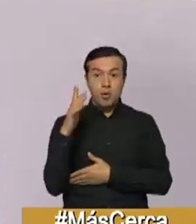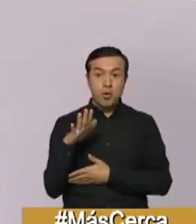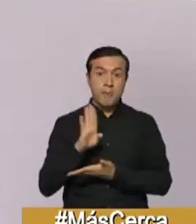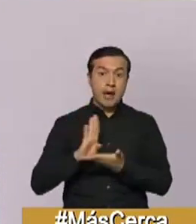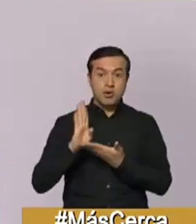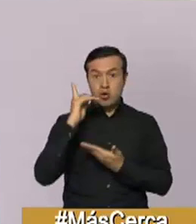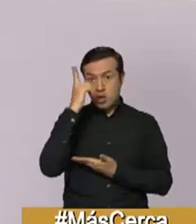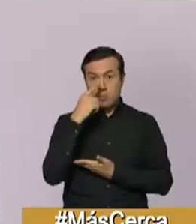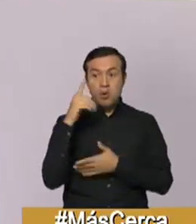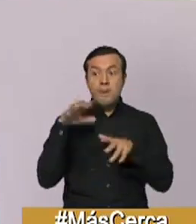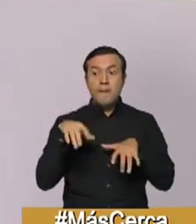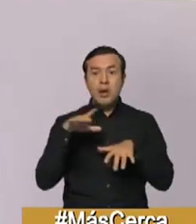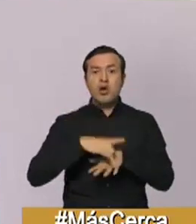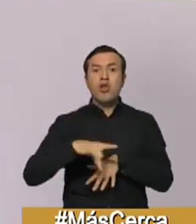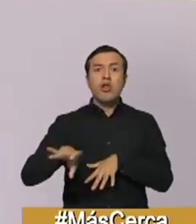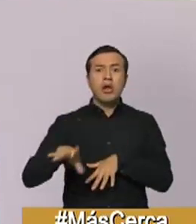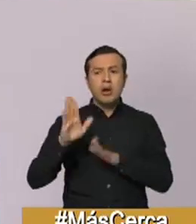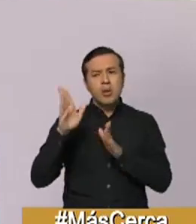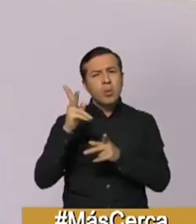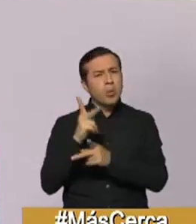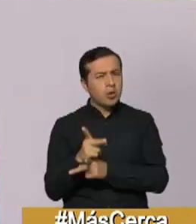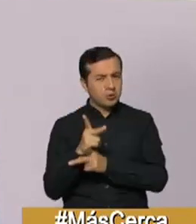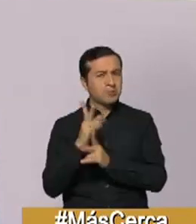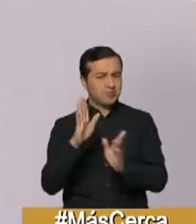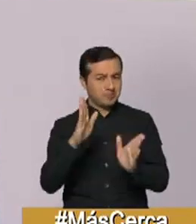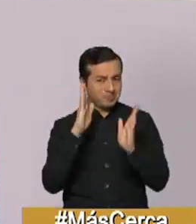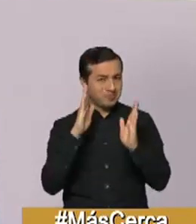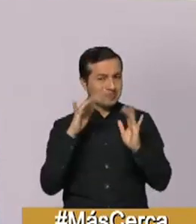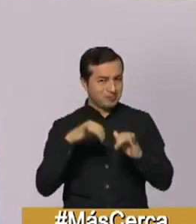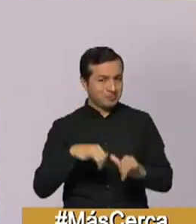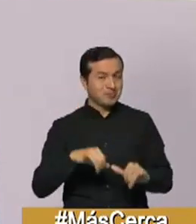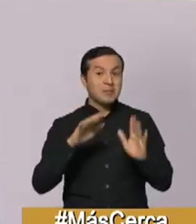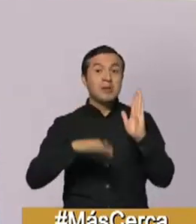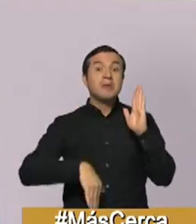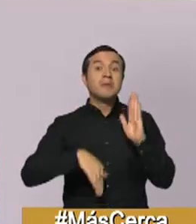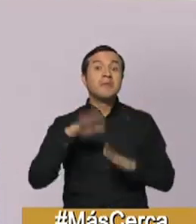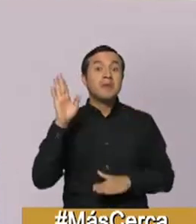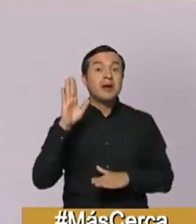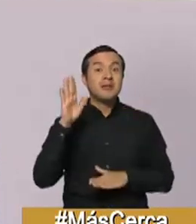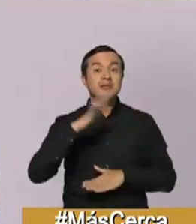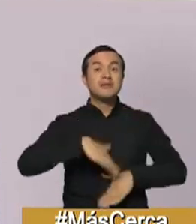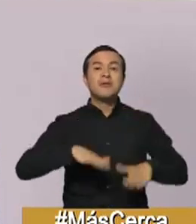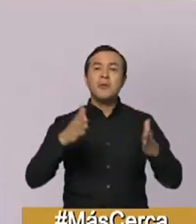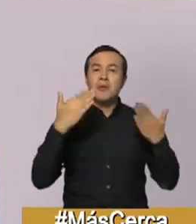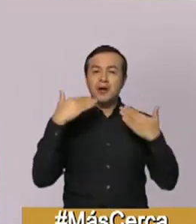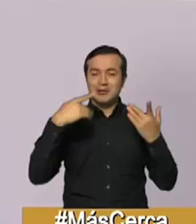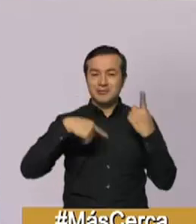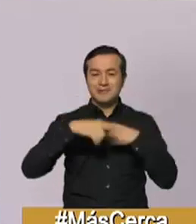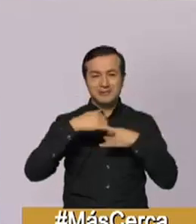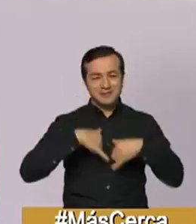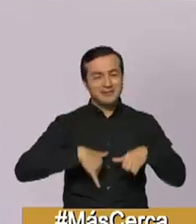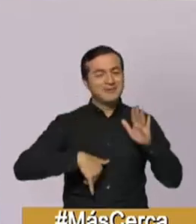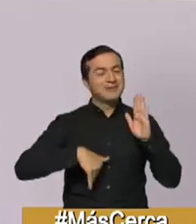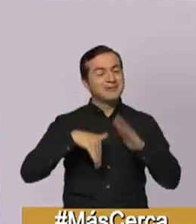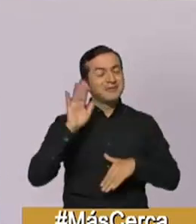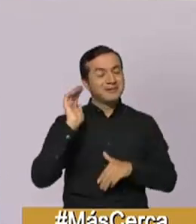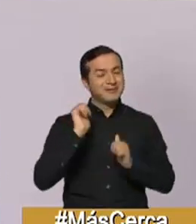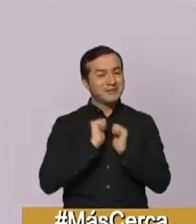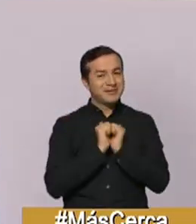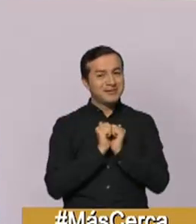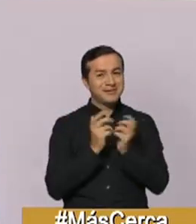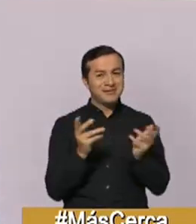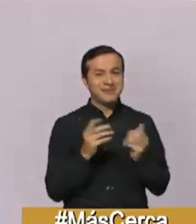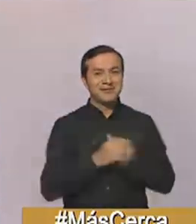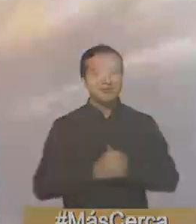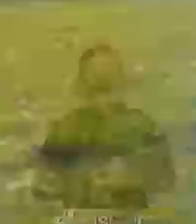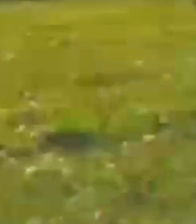aquellos perritos que han sido abandonados en la calle. Así que no se lo pierda. Además, nos conectaremos con la Perla del Pacífico. Enseguida, con más aquí en Más Cerca.